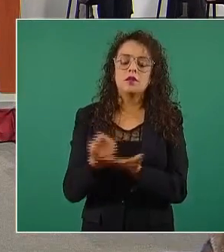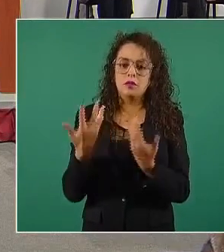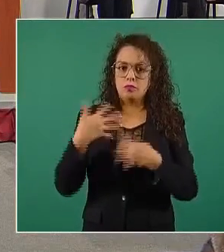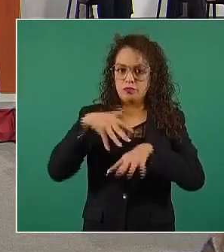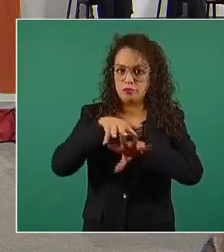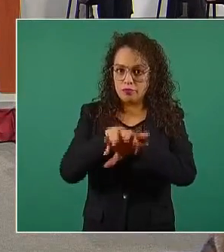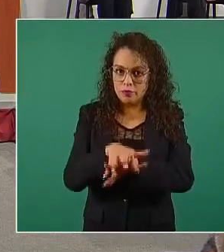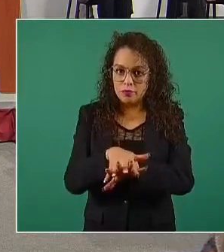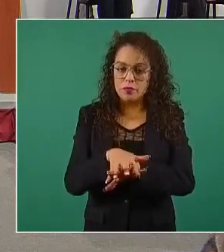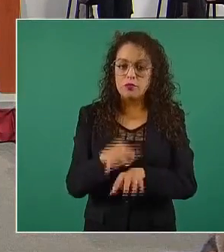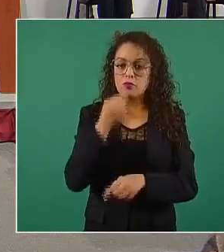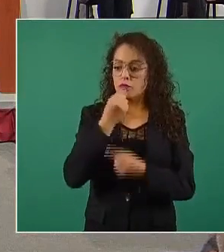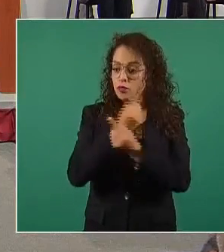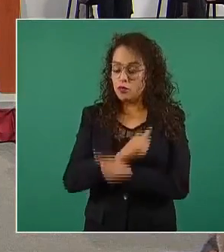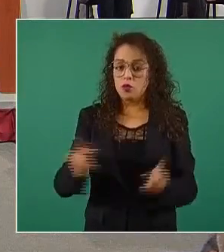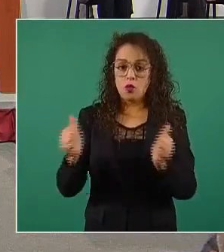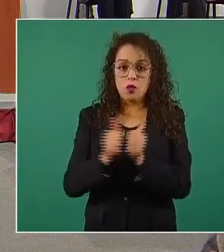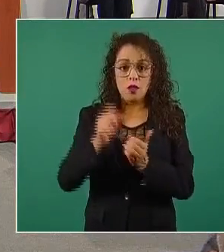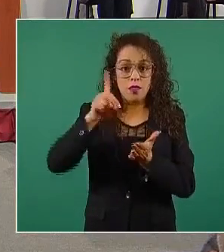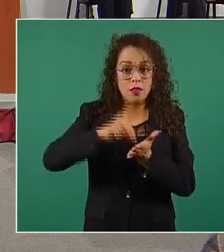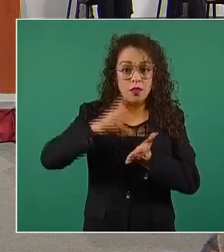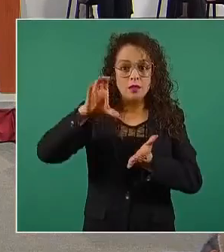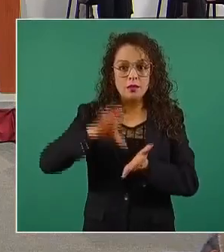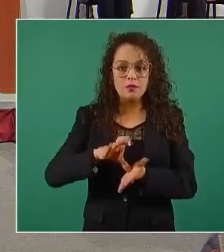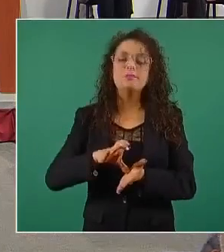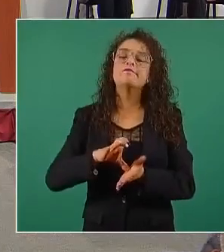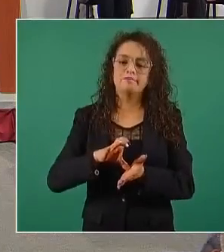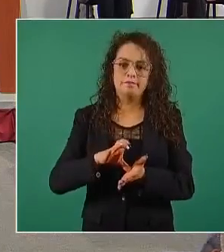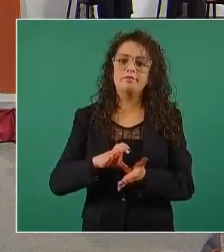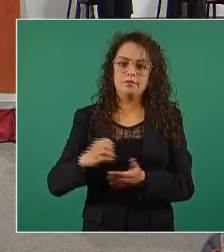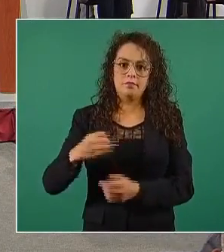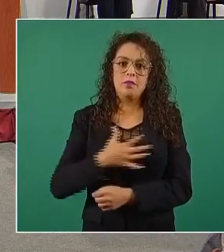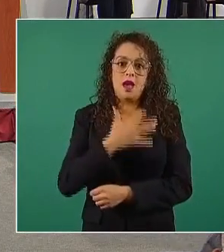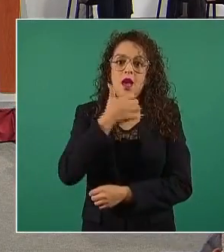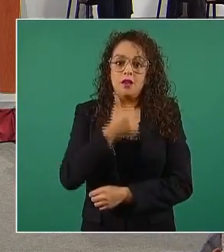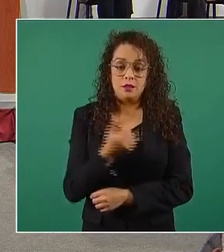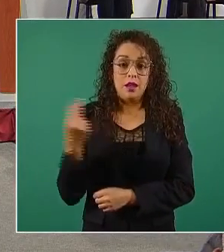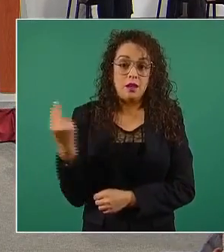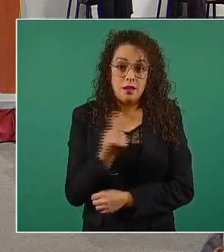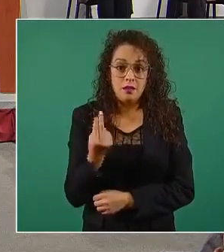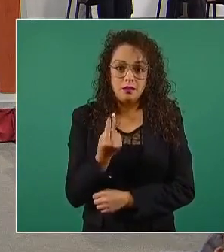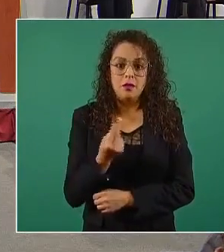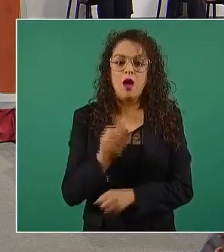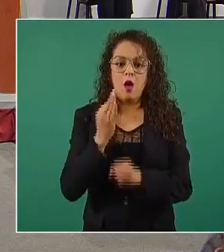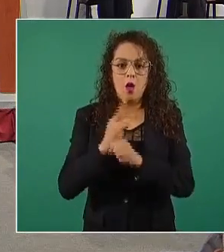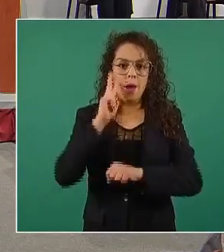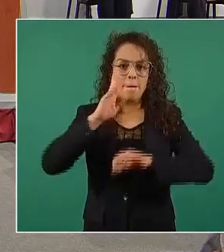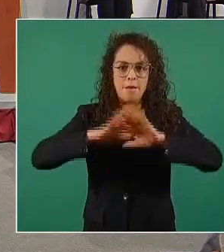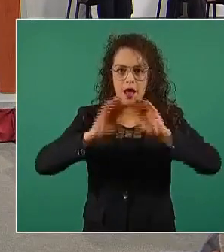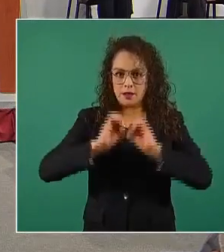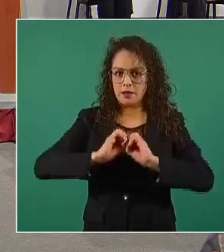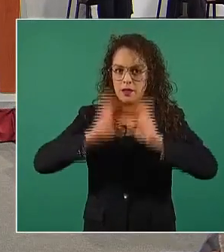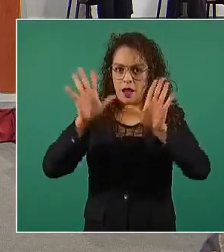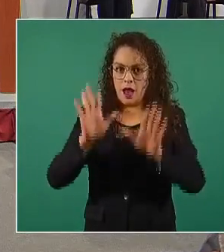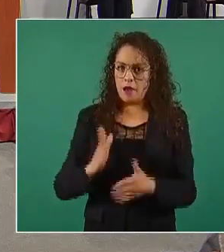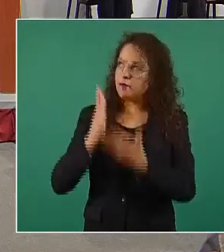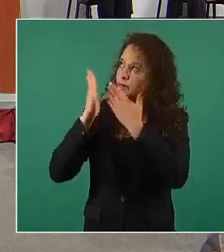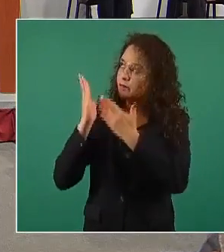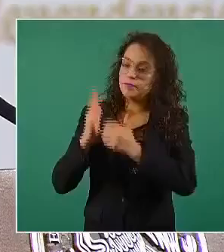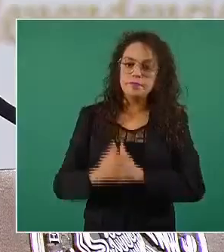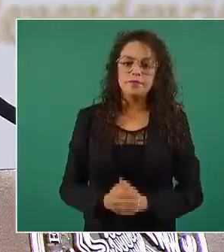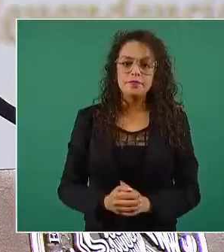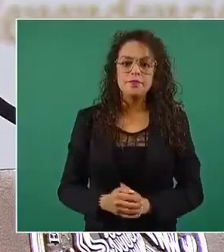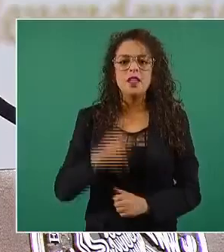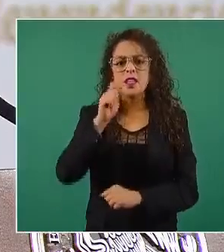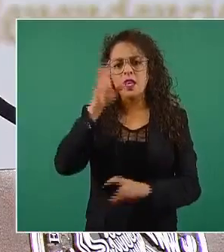niñas y niños con discapacidad, que a continuación detallamos. Los objetivos del programa, pues, es contribuir